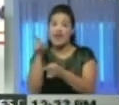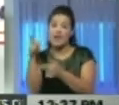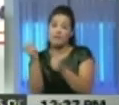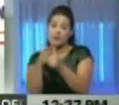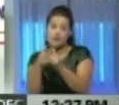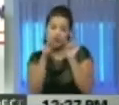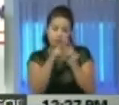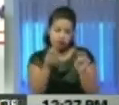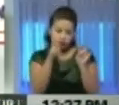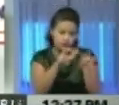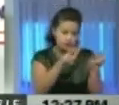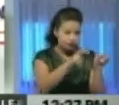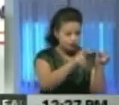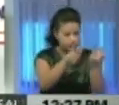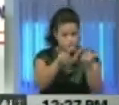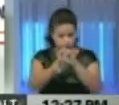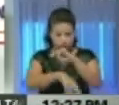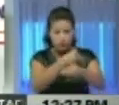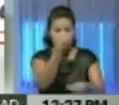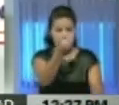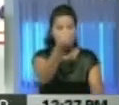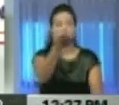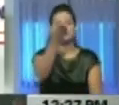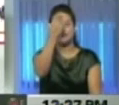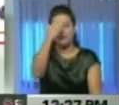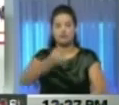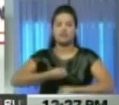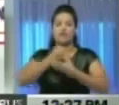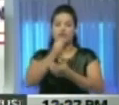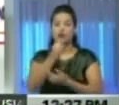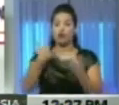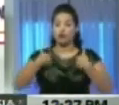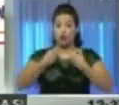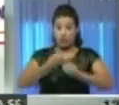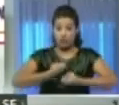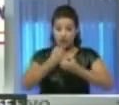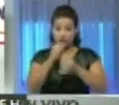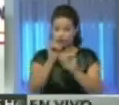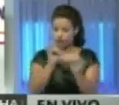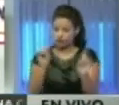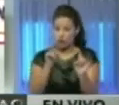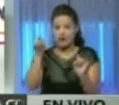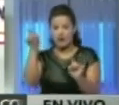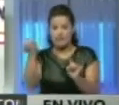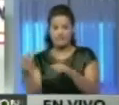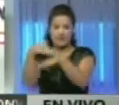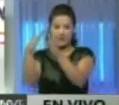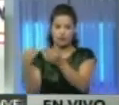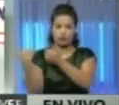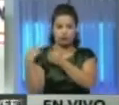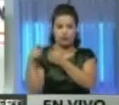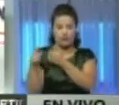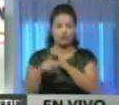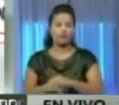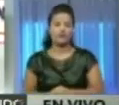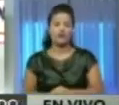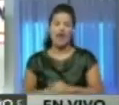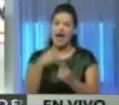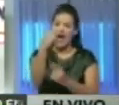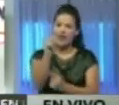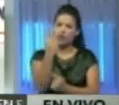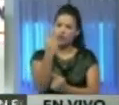experticias del caso, dará los detalles al país. No soy yo la persona para ello. ¿Por qué dos investigaciones? Una